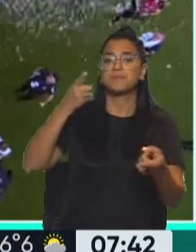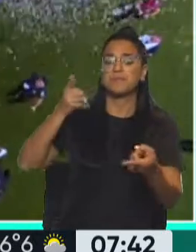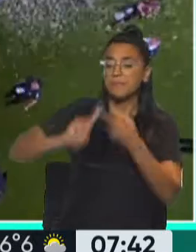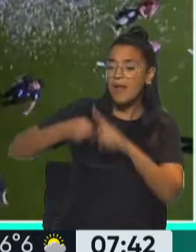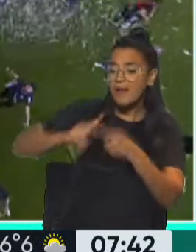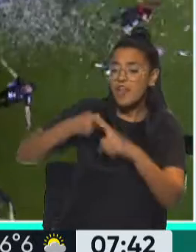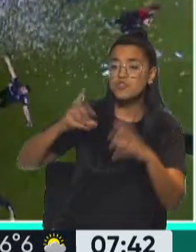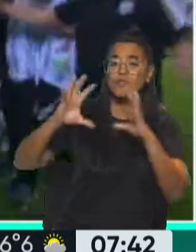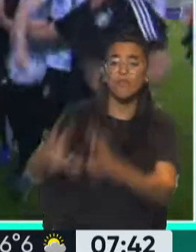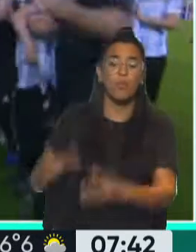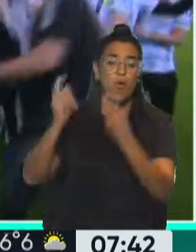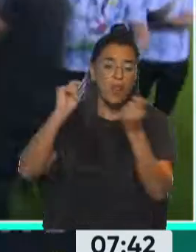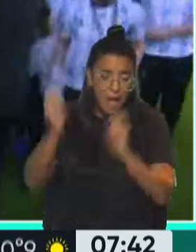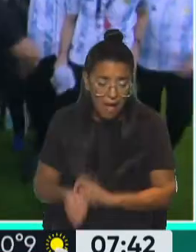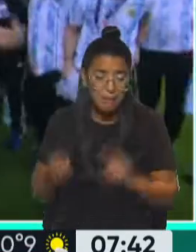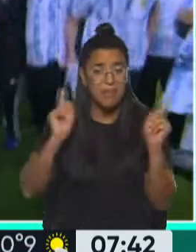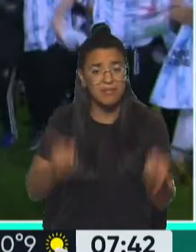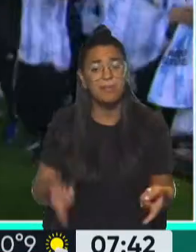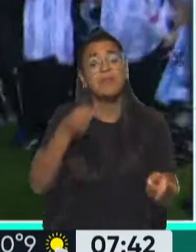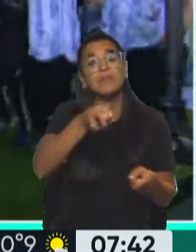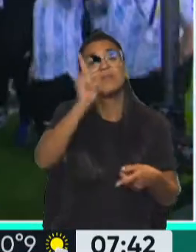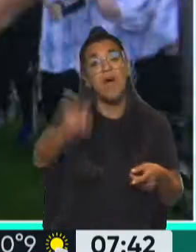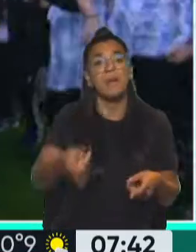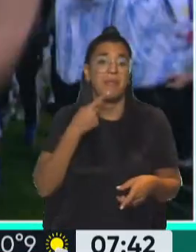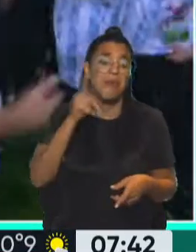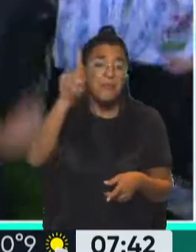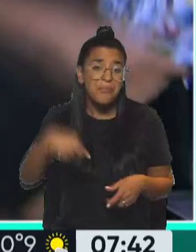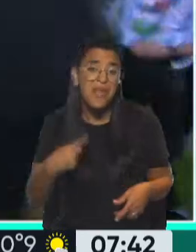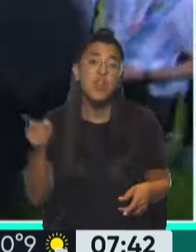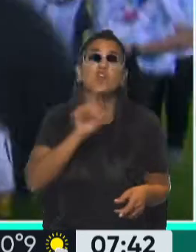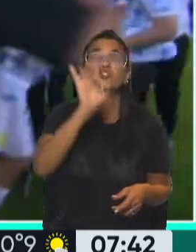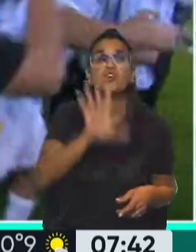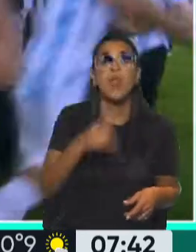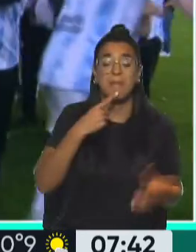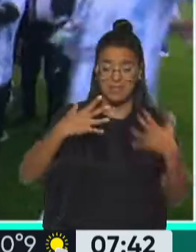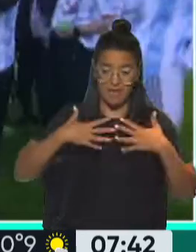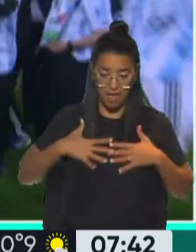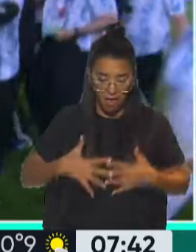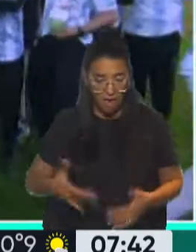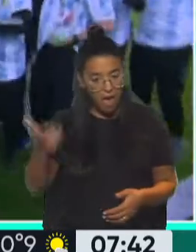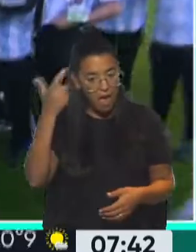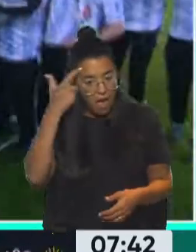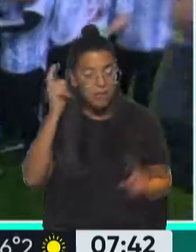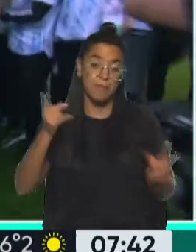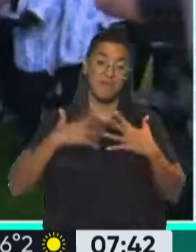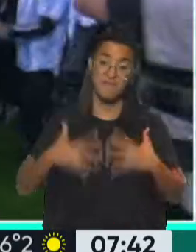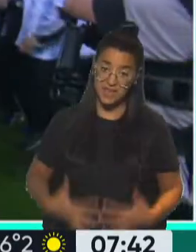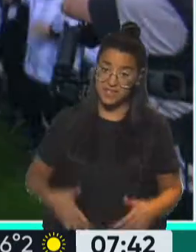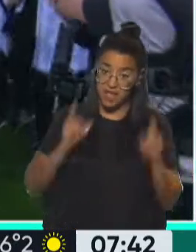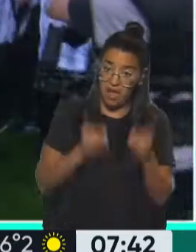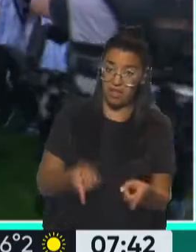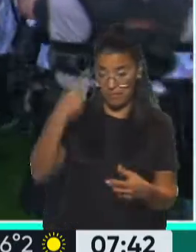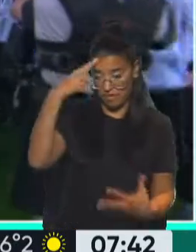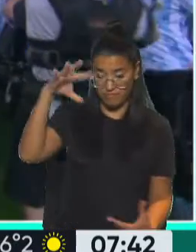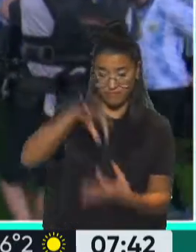el fútbol, de cuidados, y esto también implicó no solo la parte anímica, sino la parte física, ¿no? Bueno, algunos